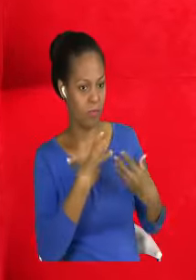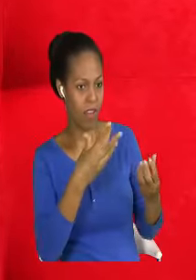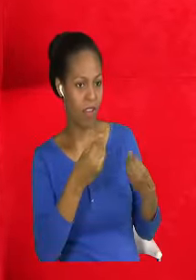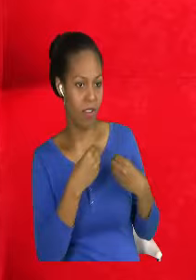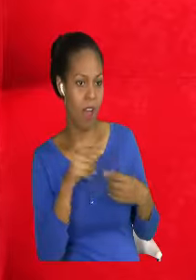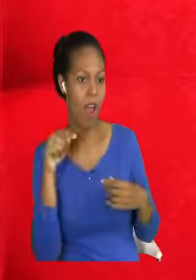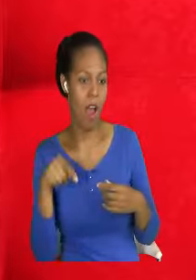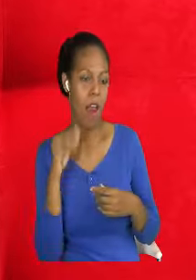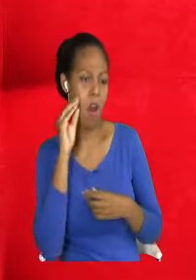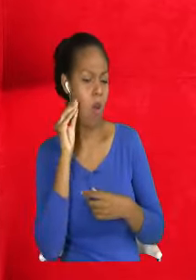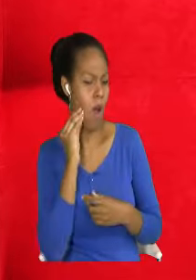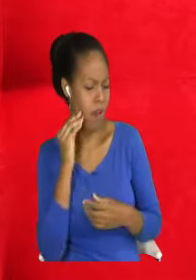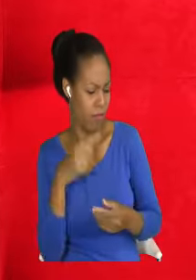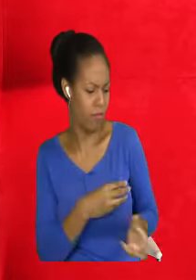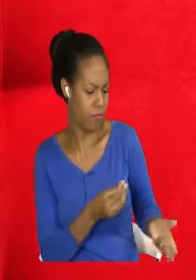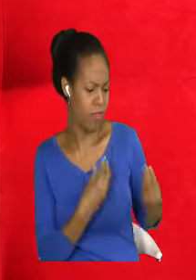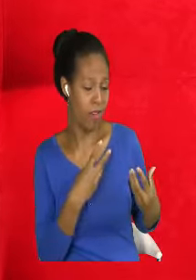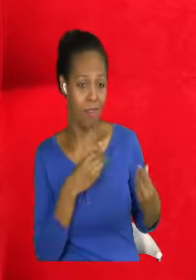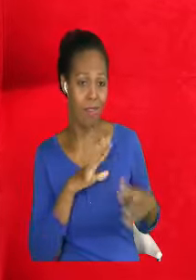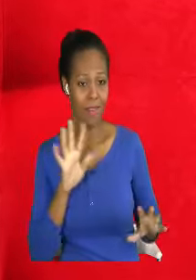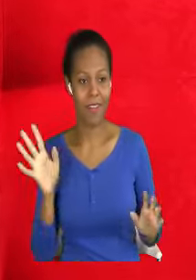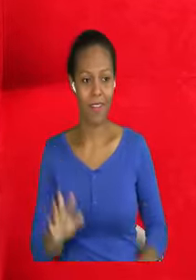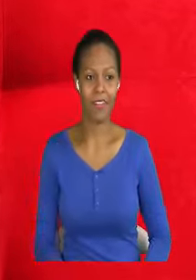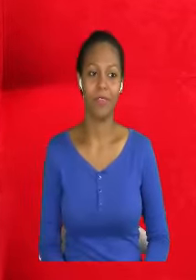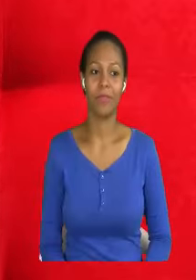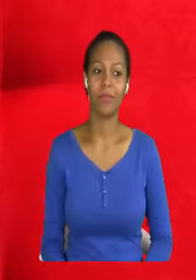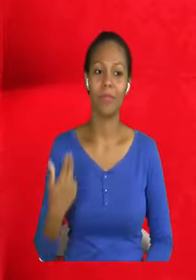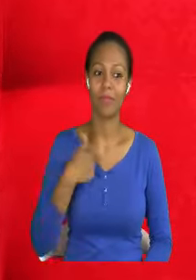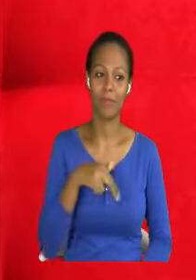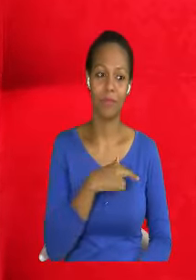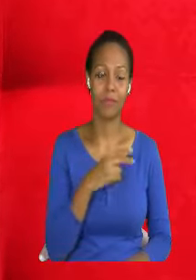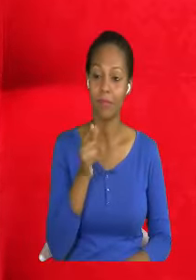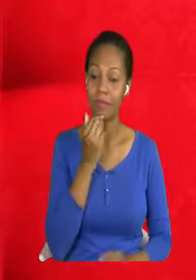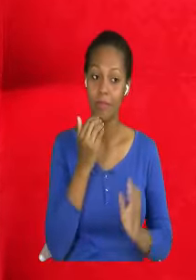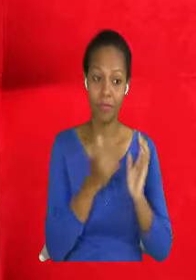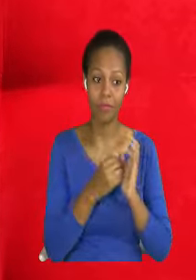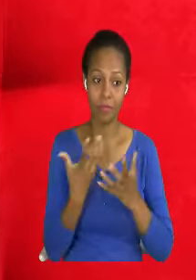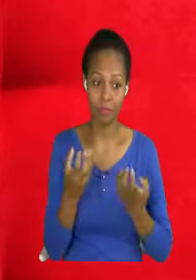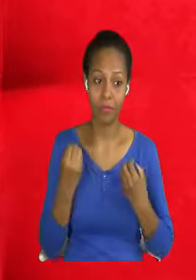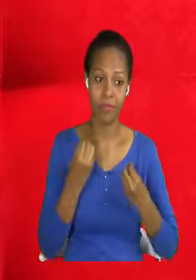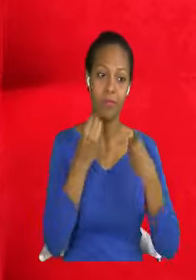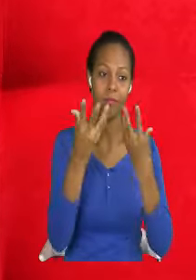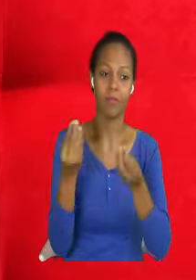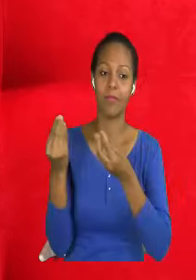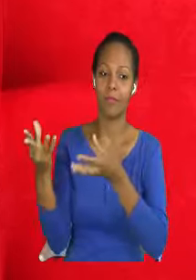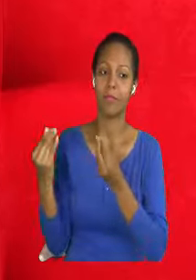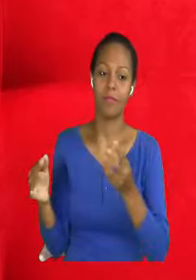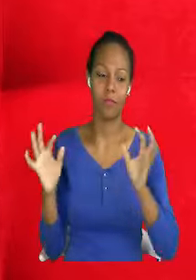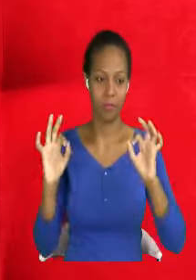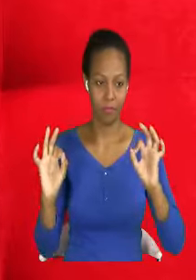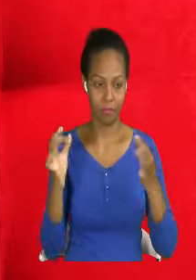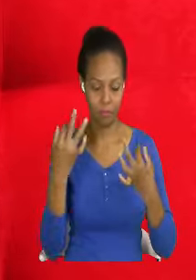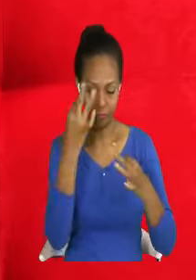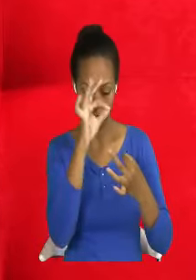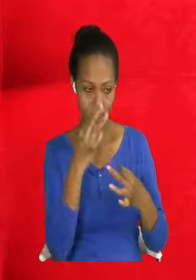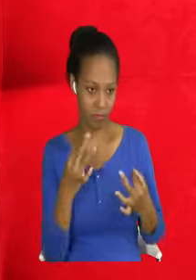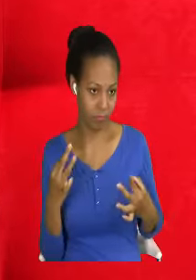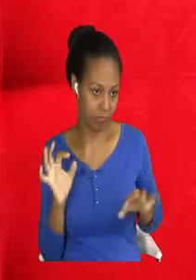hogar. Nació pensando en las personas que desean vestirse bien, pero gastar muy poco en sus prendas. O sea, va